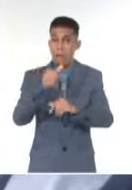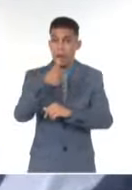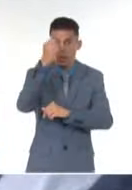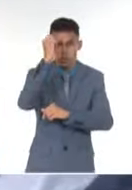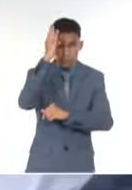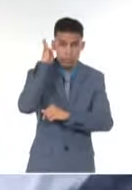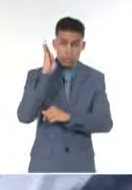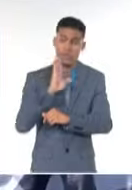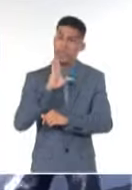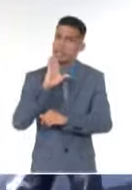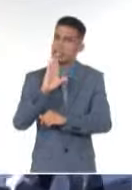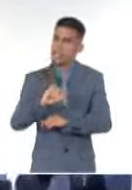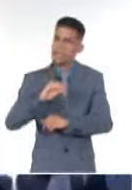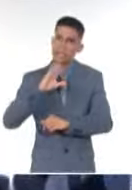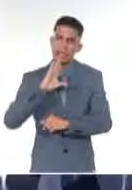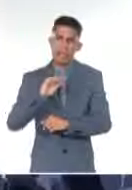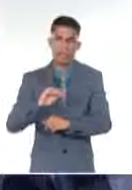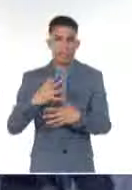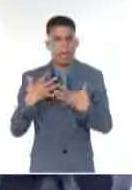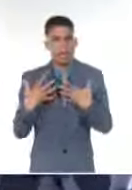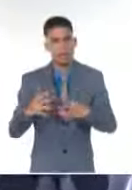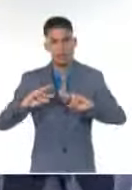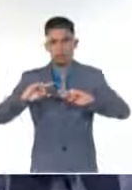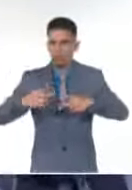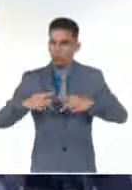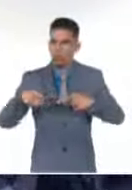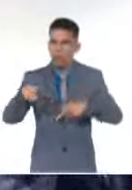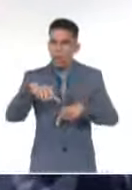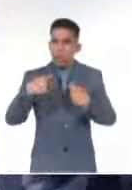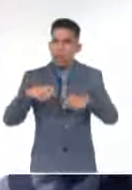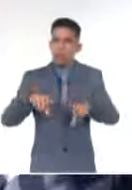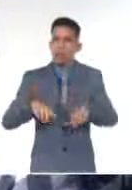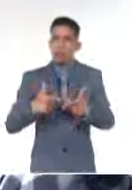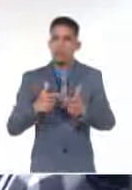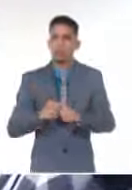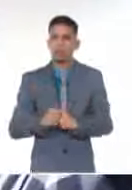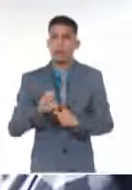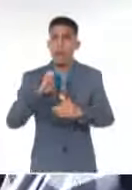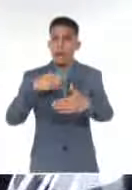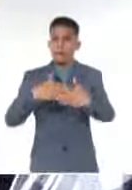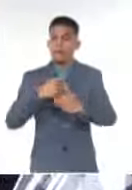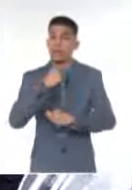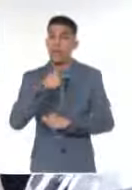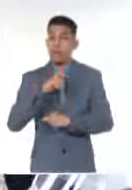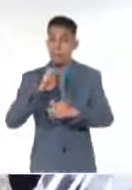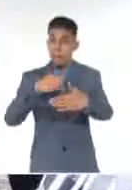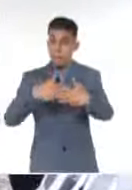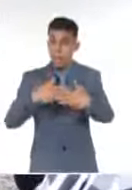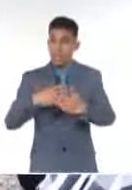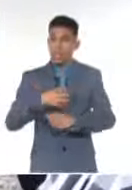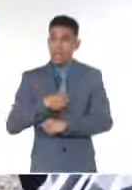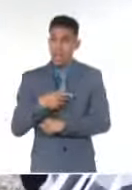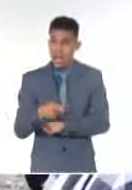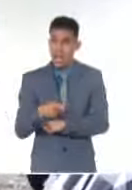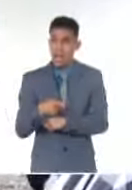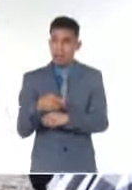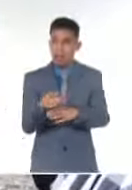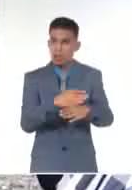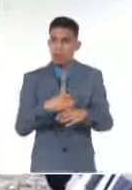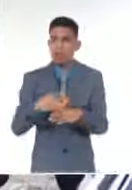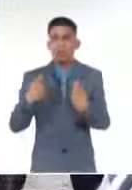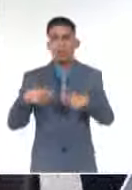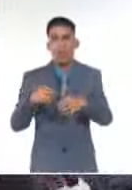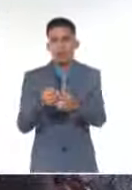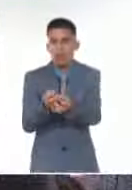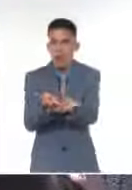varios municipios. Nosotros hace tiempo que aprobamos que la UEB que tuviera utilidad, aunque la empresa no tuviera utilidades, tenía que repartir